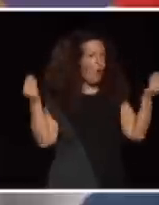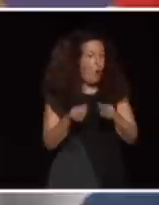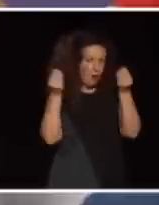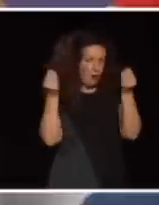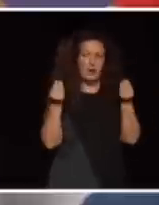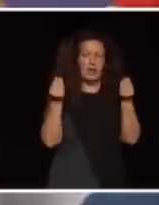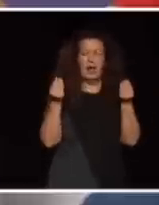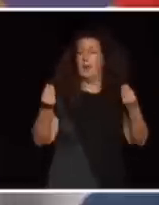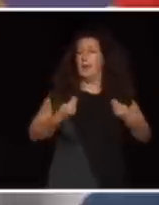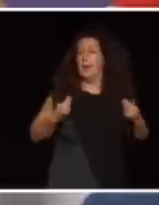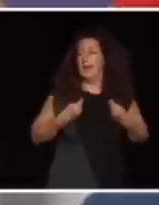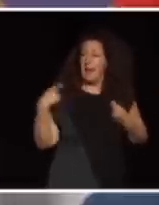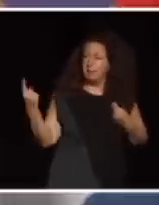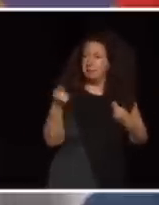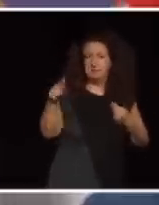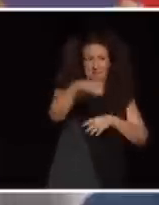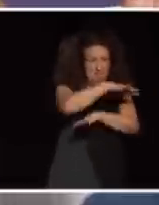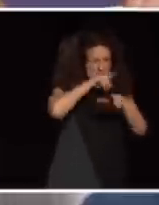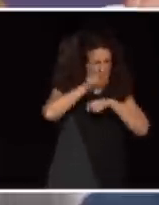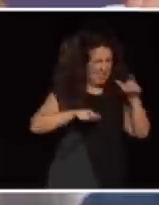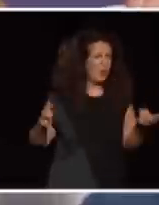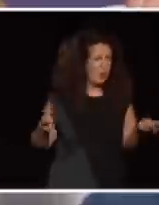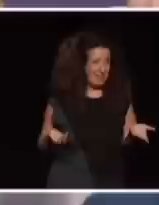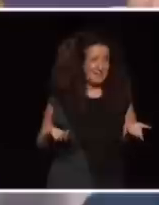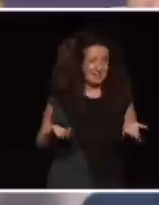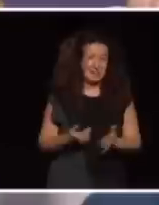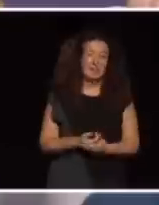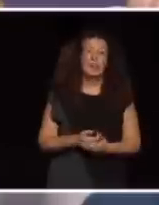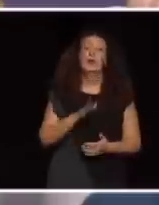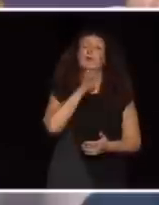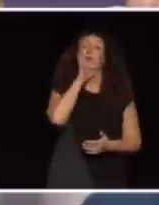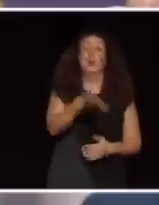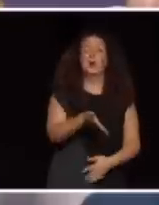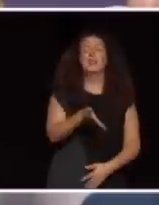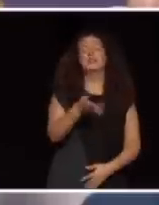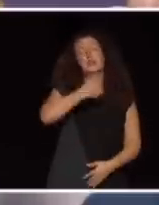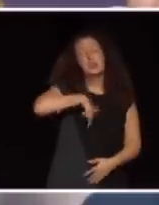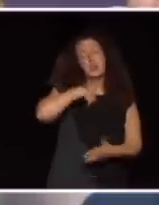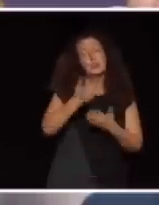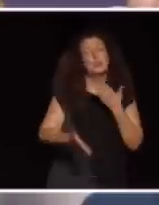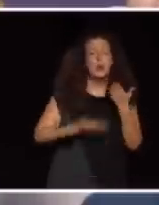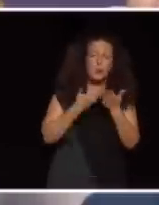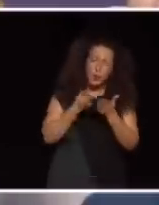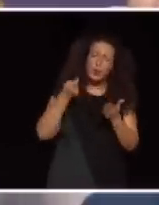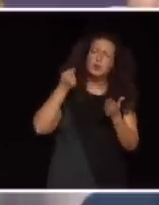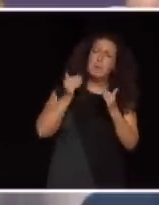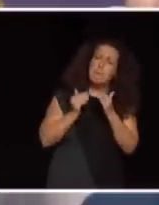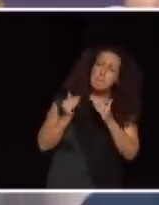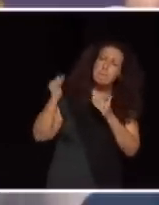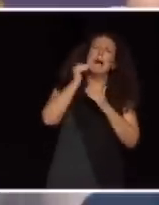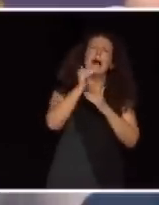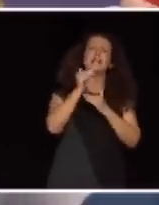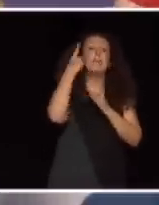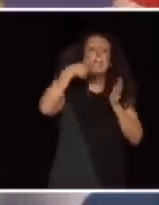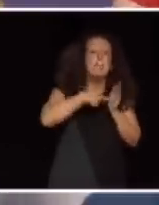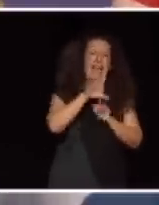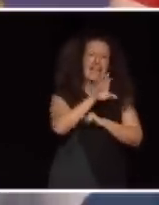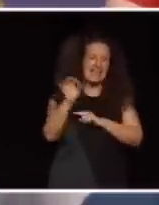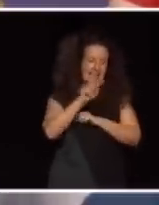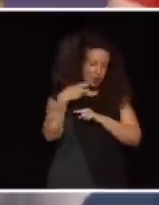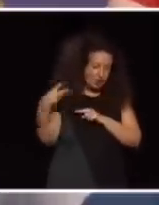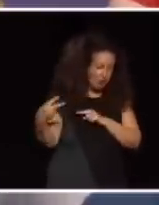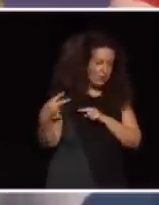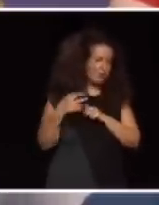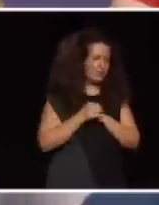concreta, de la vida de millones de personas en nuestro país. Por eso proponemos aumentarlo al menos a 1.500 euros, compañeros